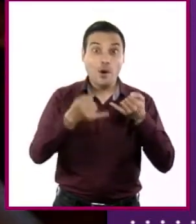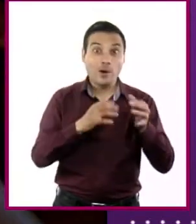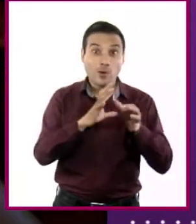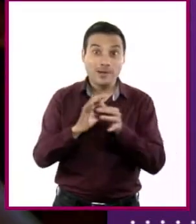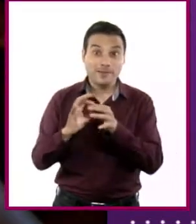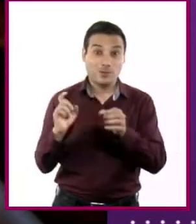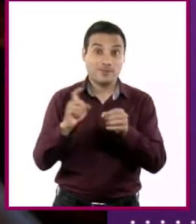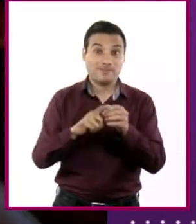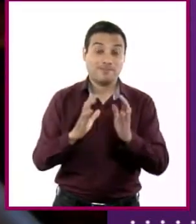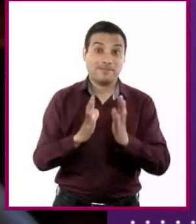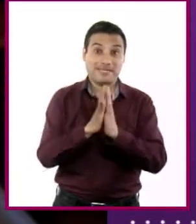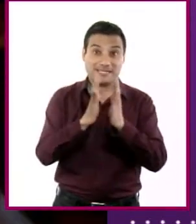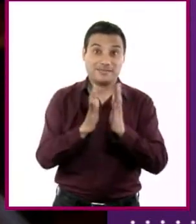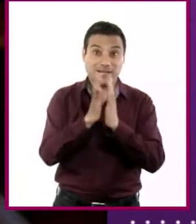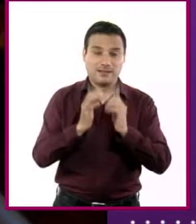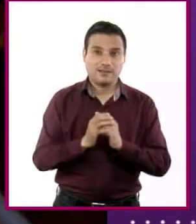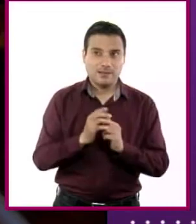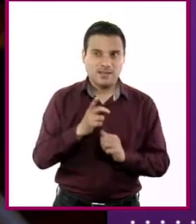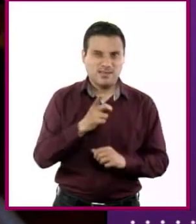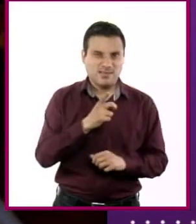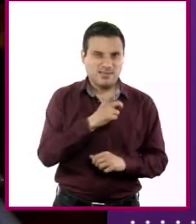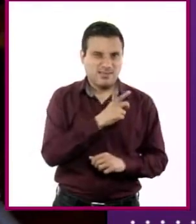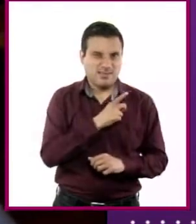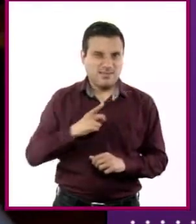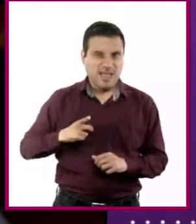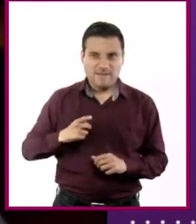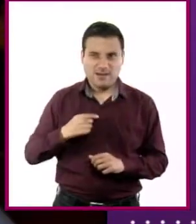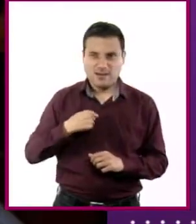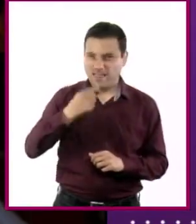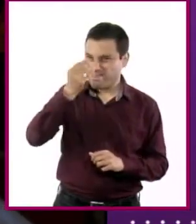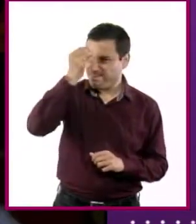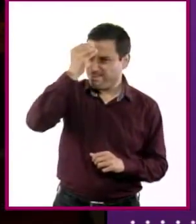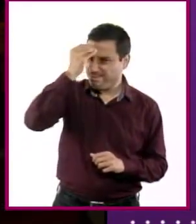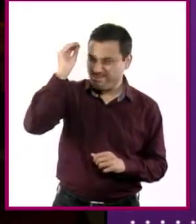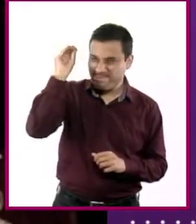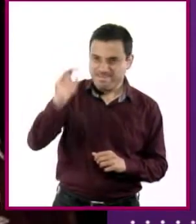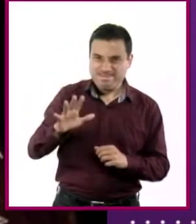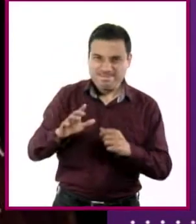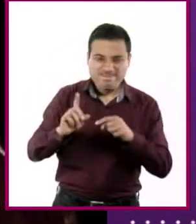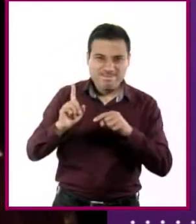Olimpiada. Tenemos que intervenir en esa entrevista a como dé lugar.